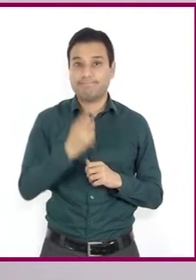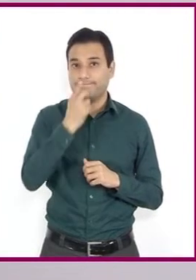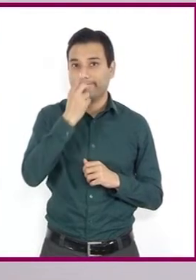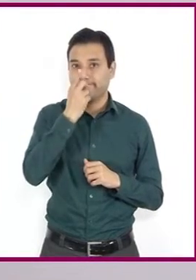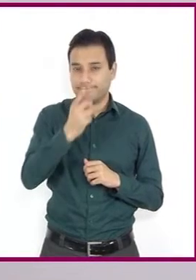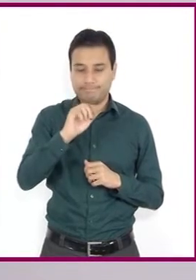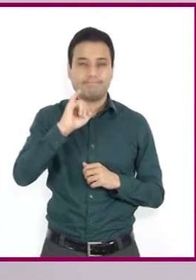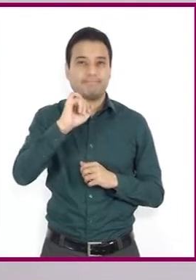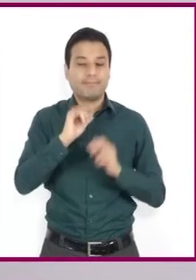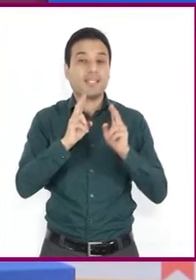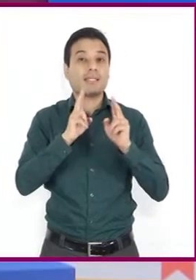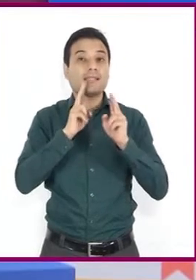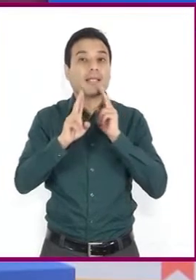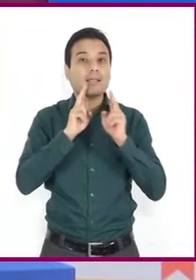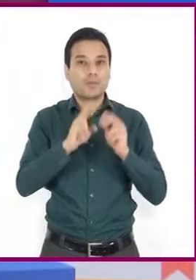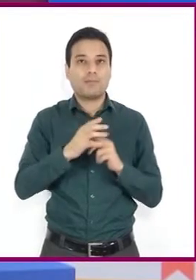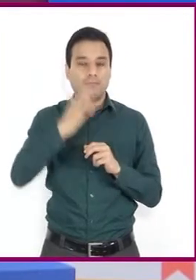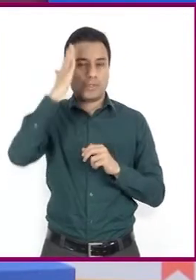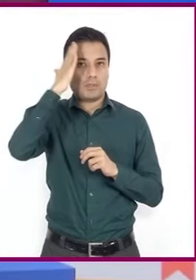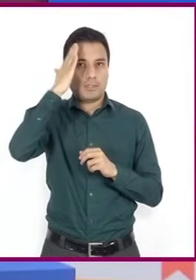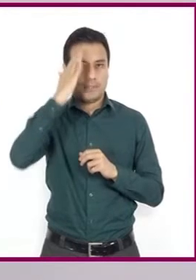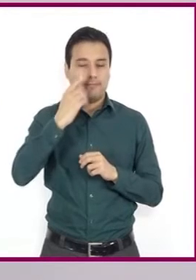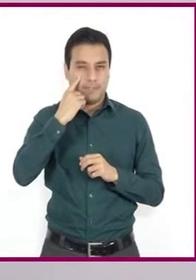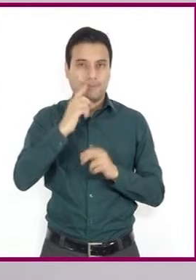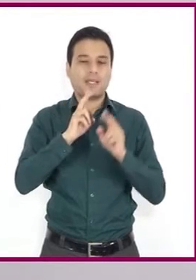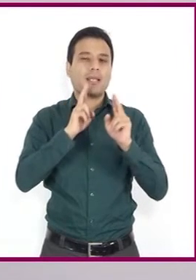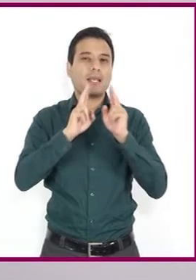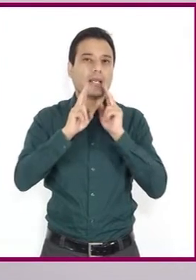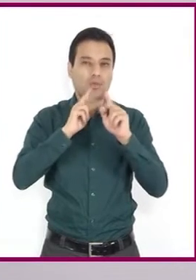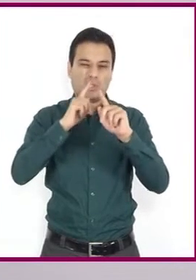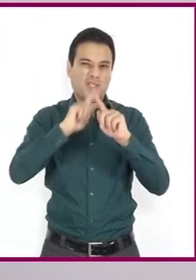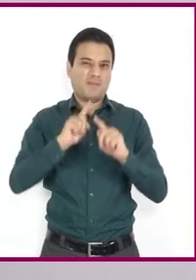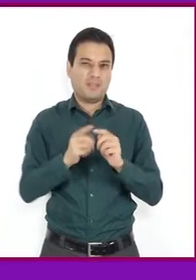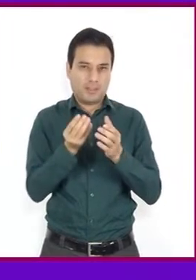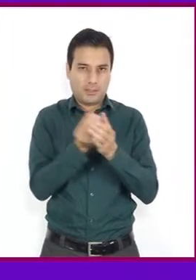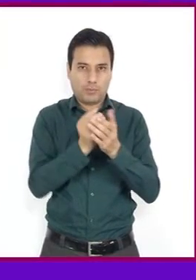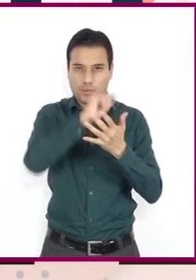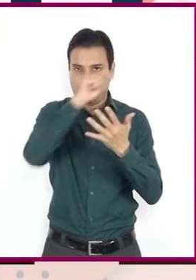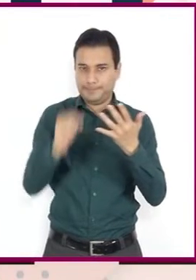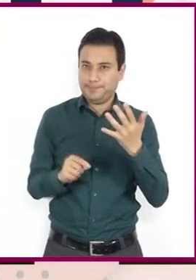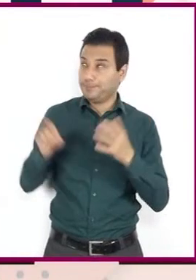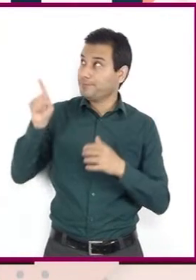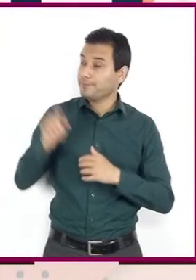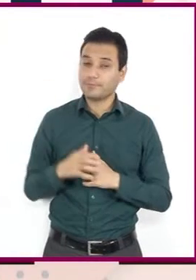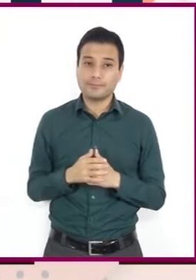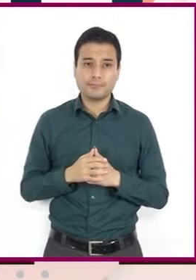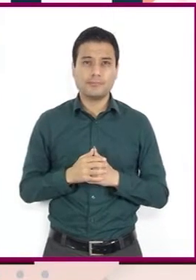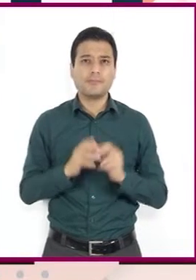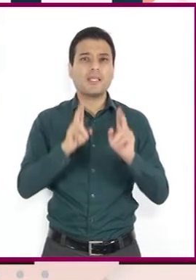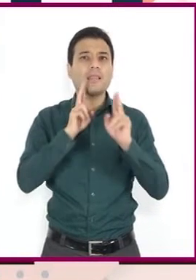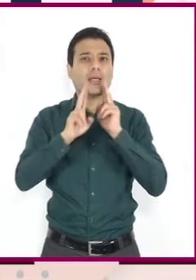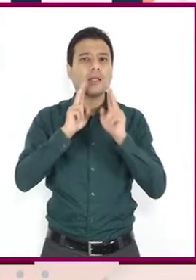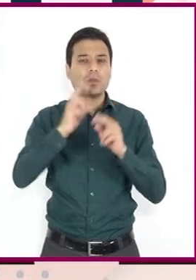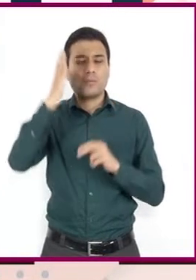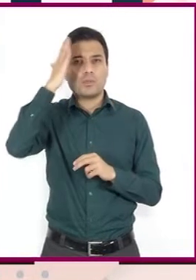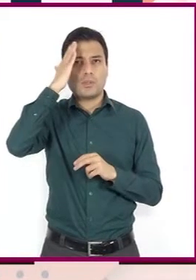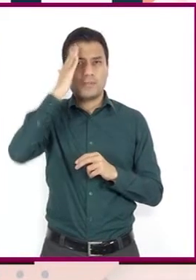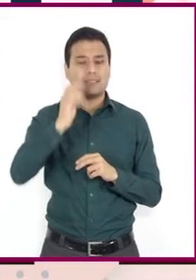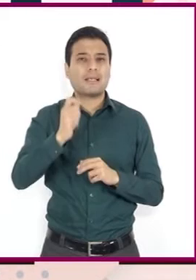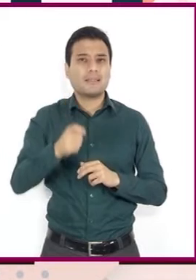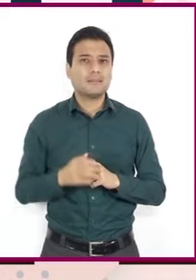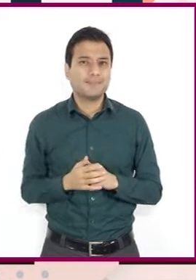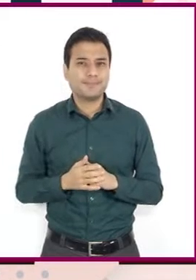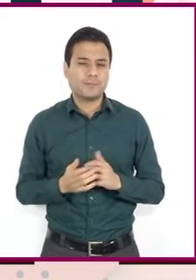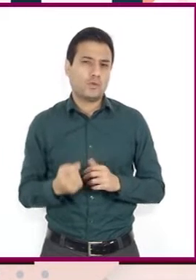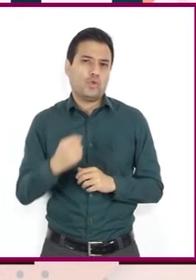narrador protagonista. Veamos los tipos de narradores que existen. Narrador protagonista. El